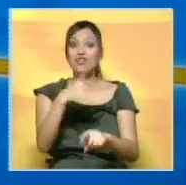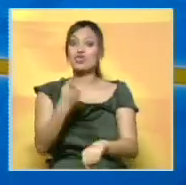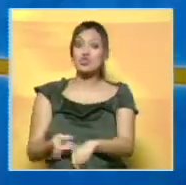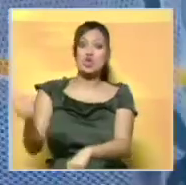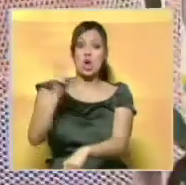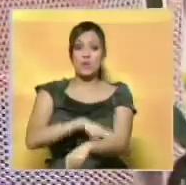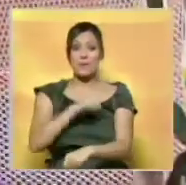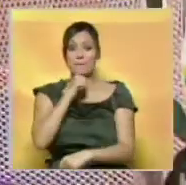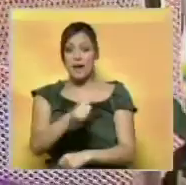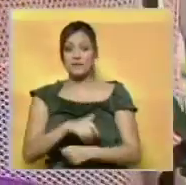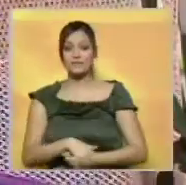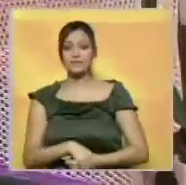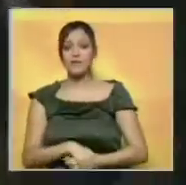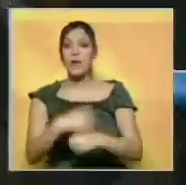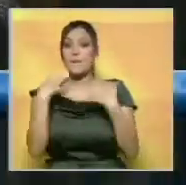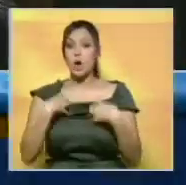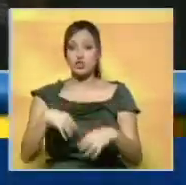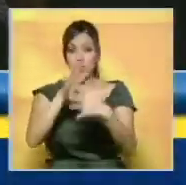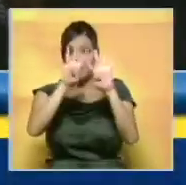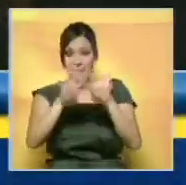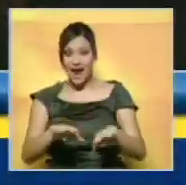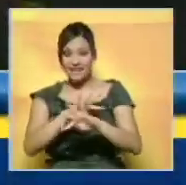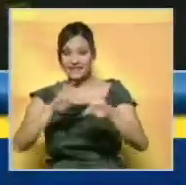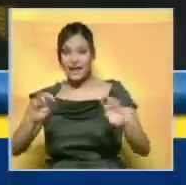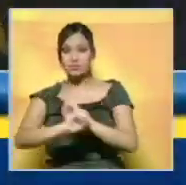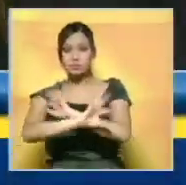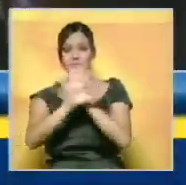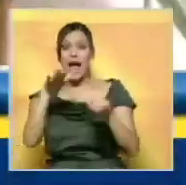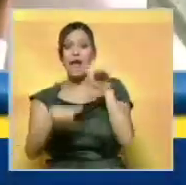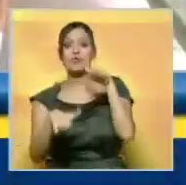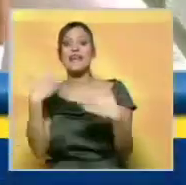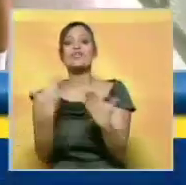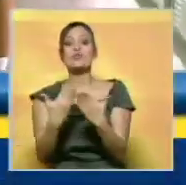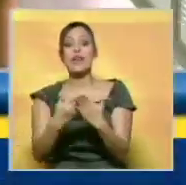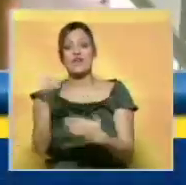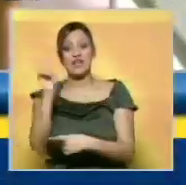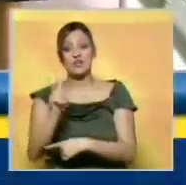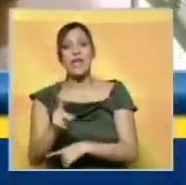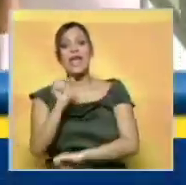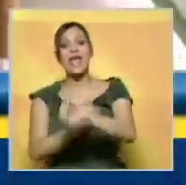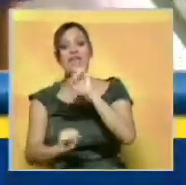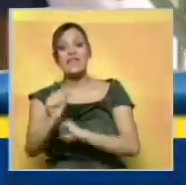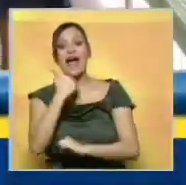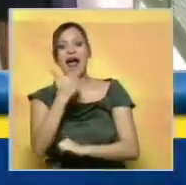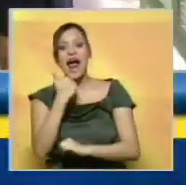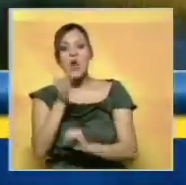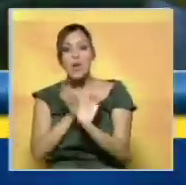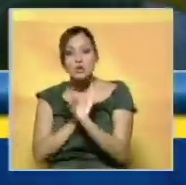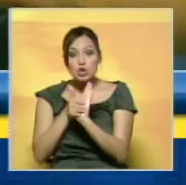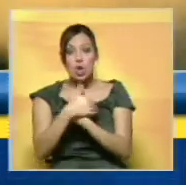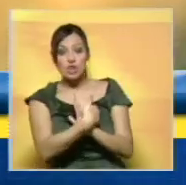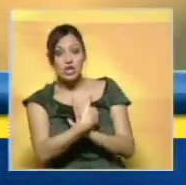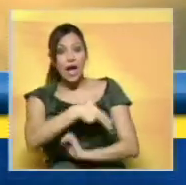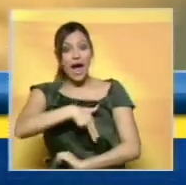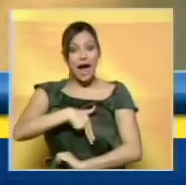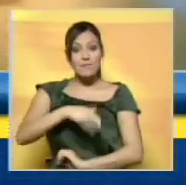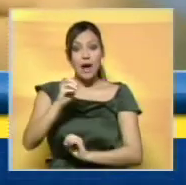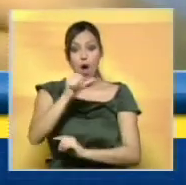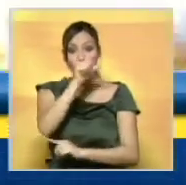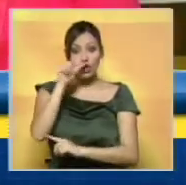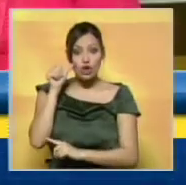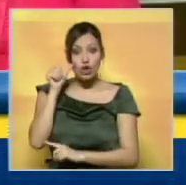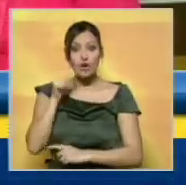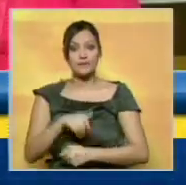mayores. Bolsos de mallas o transparentes son exigidos en algunos colegios de Venezuela para evitar el ingreso clandestino de armas o